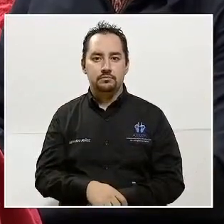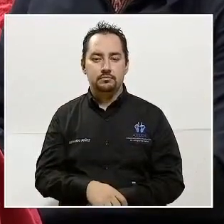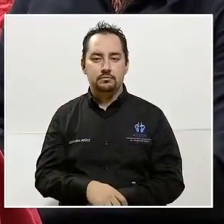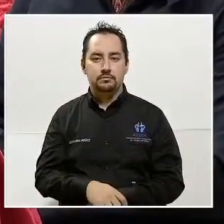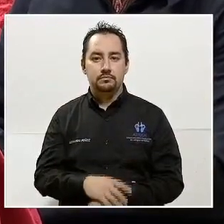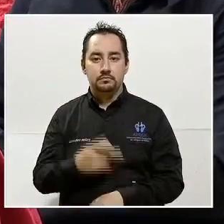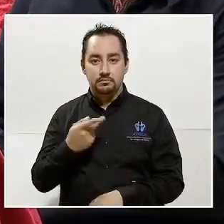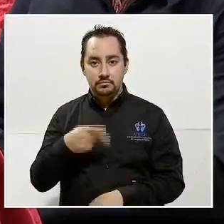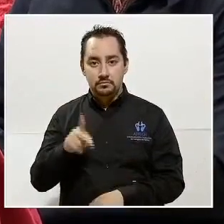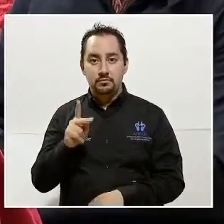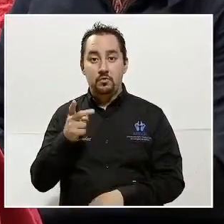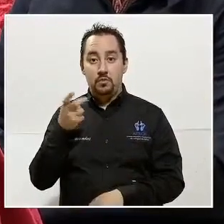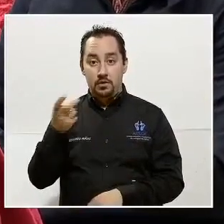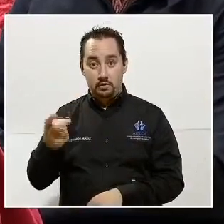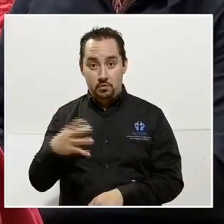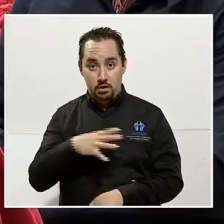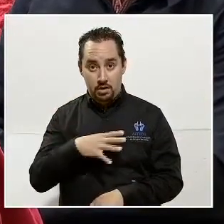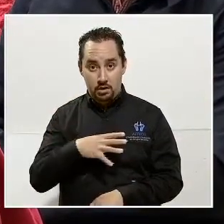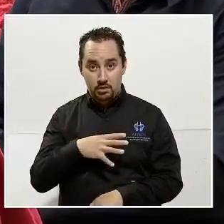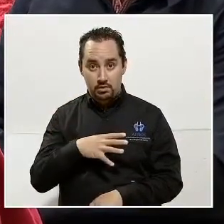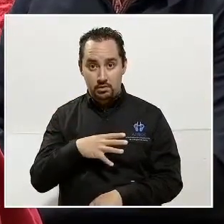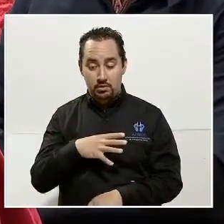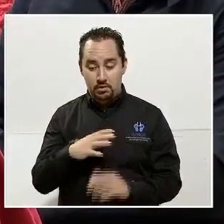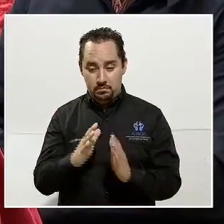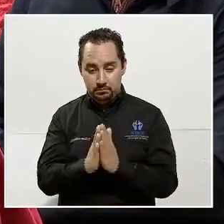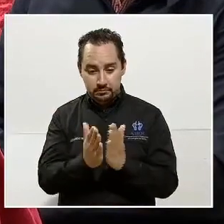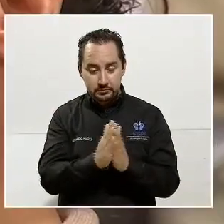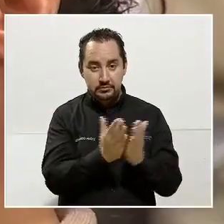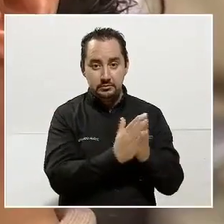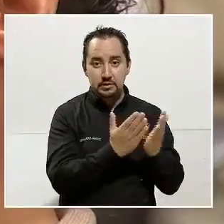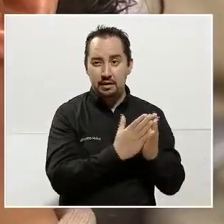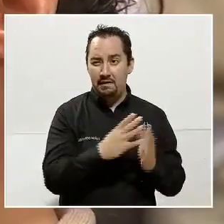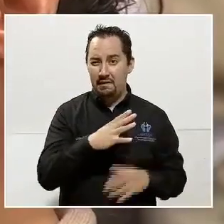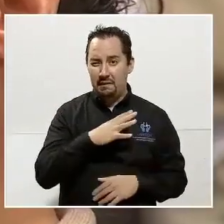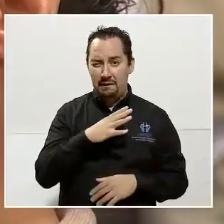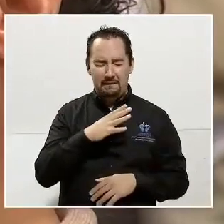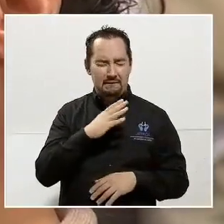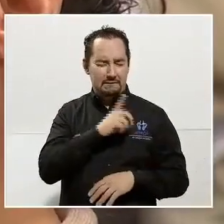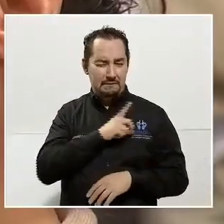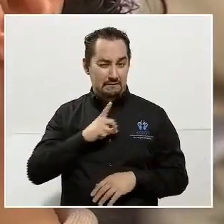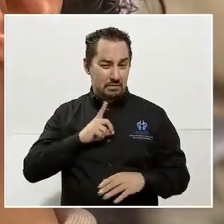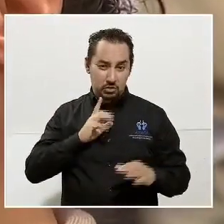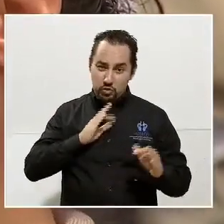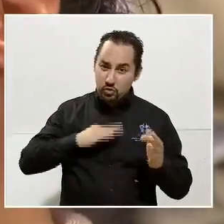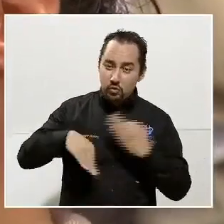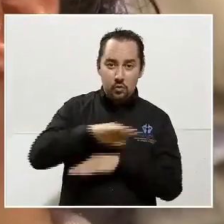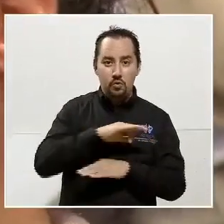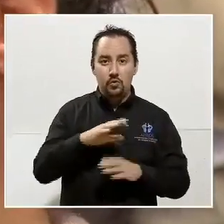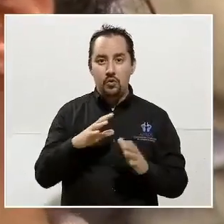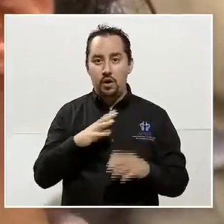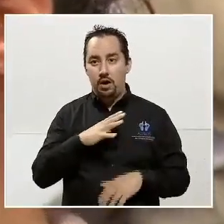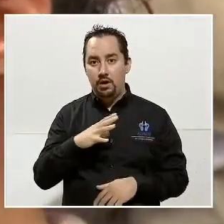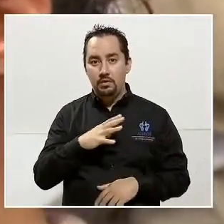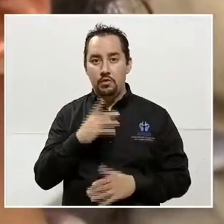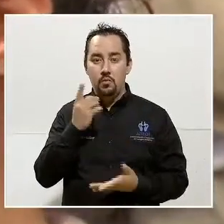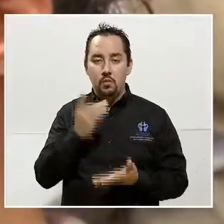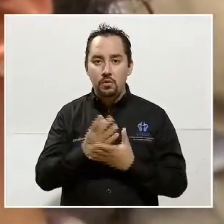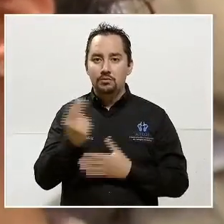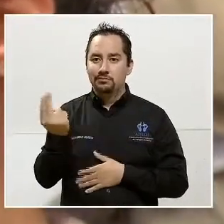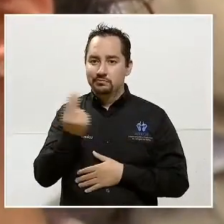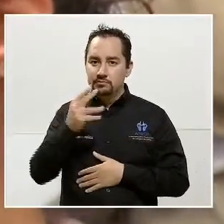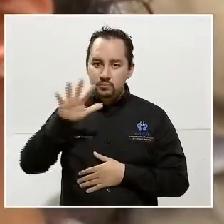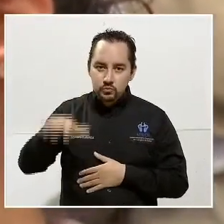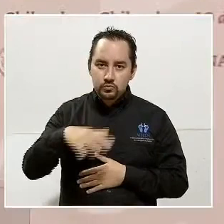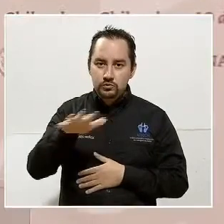Pero así como existe mi expediente, debe de existir todo. Es cuestión de buscar.